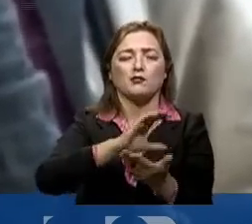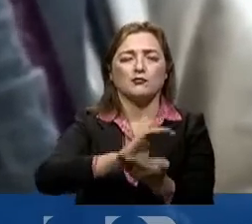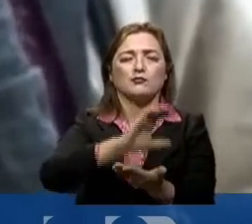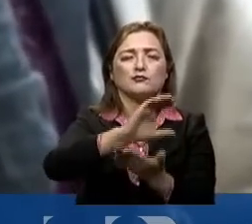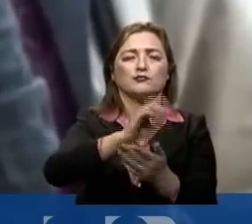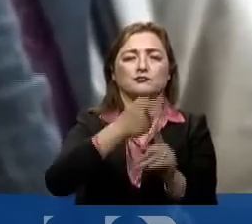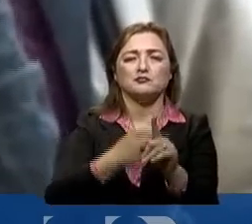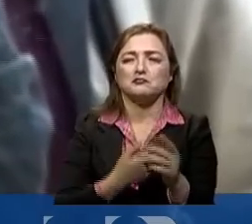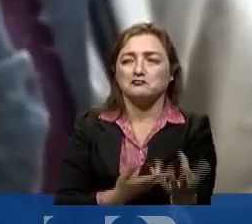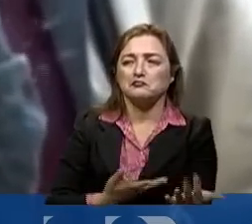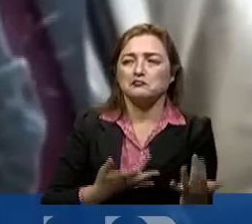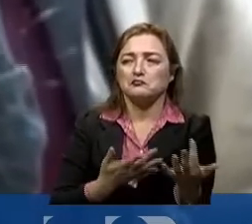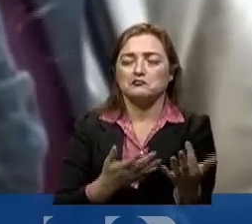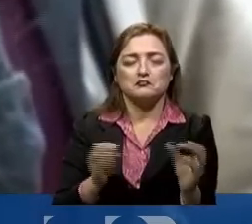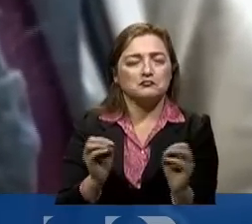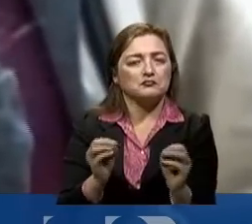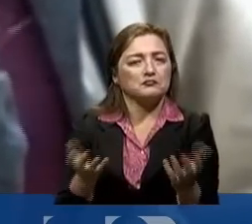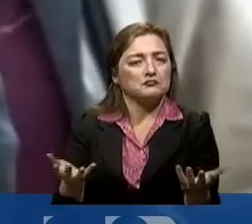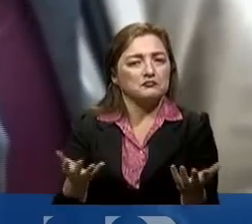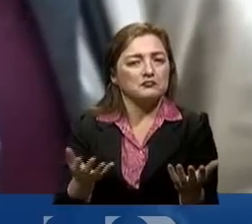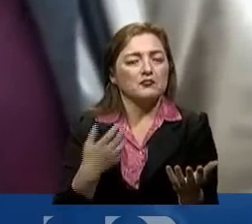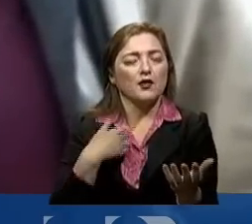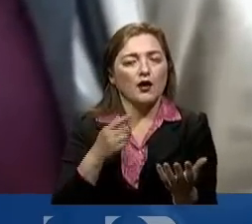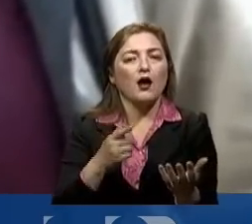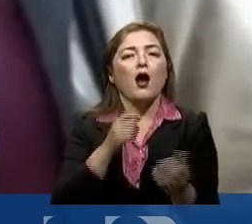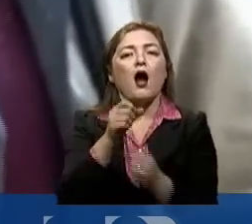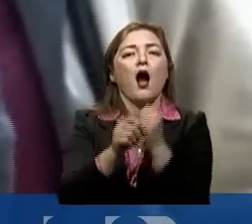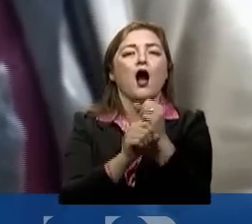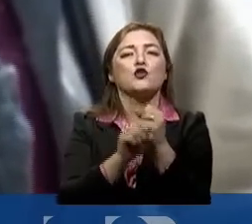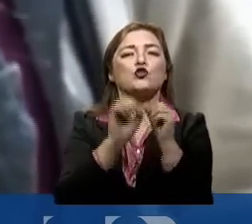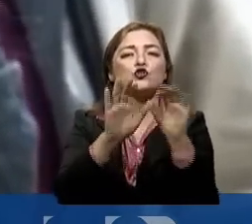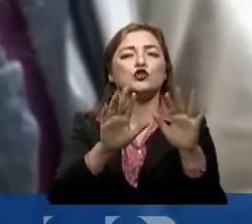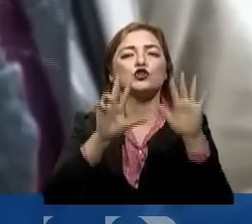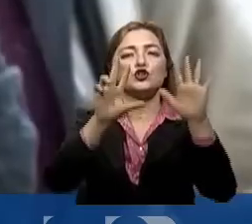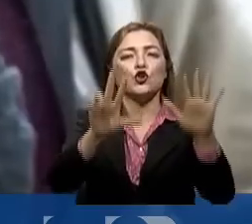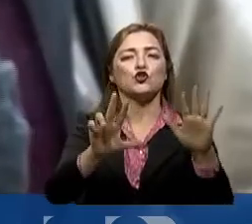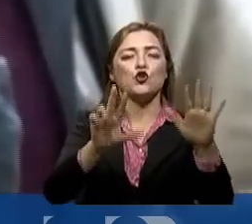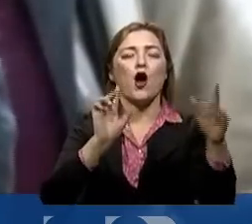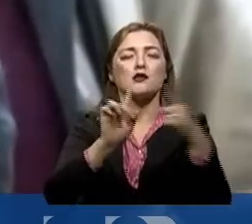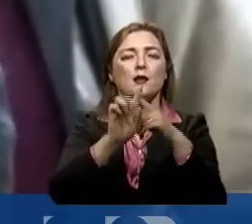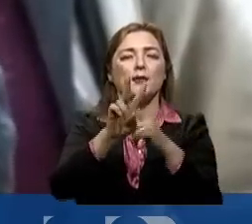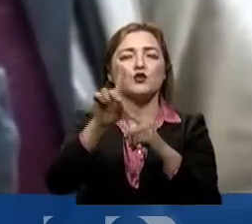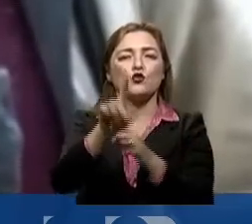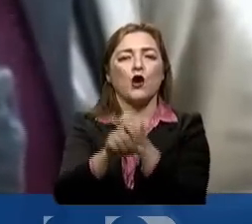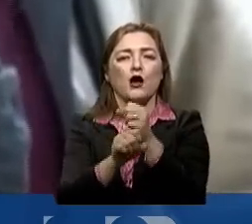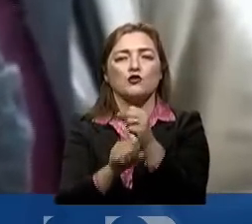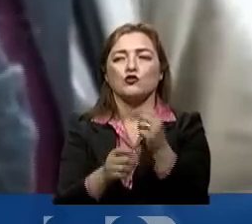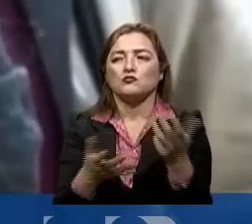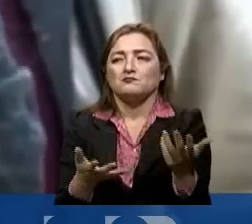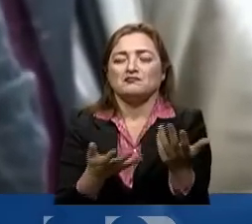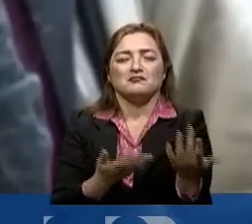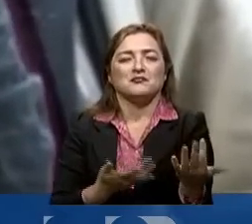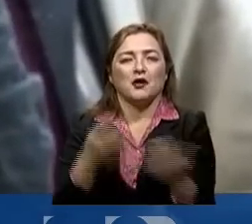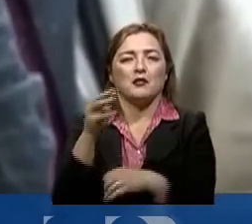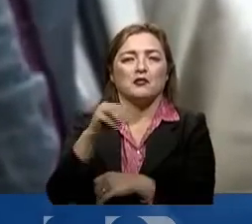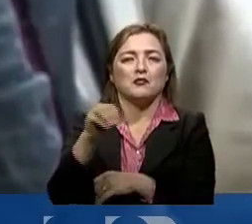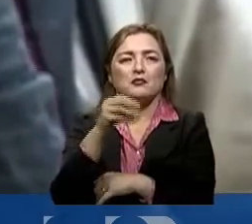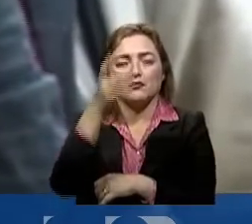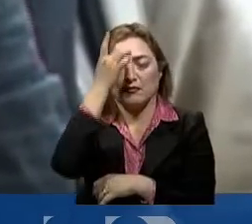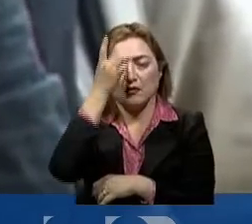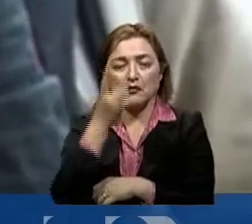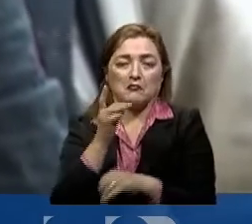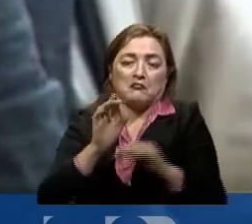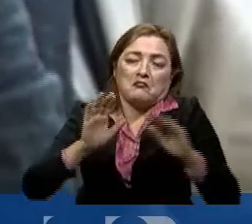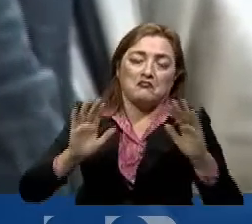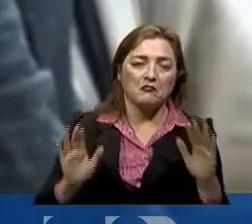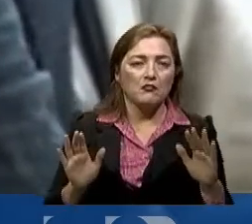sueldo mensual, hasta que ellos cumplan sus 18 y 21 años. Y ahora no sé qué pase el miércoles, qué decisión